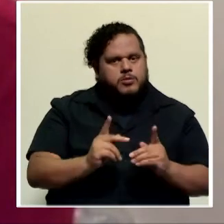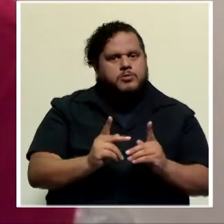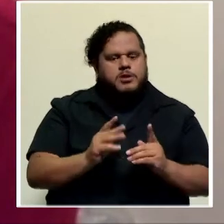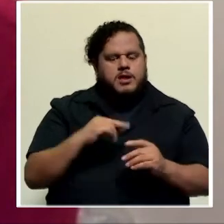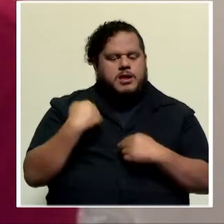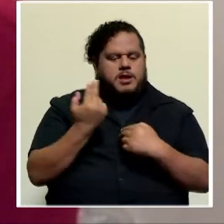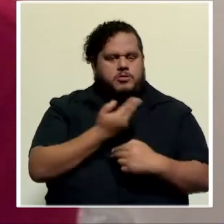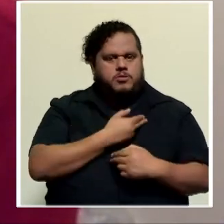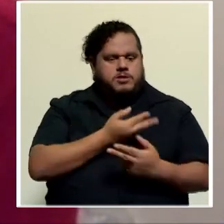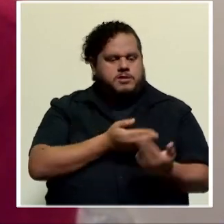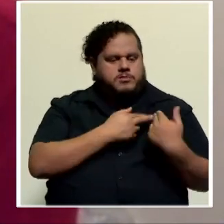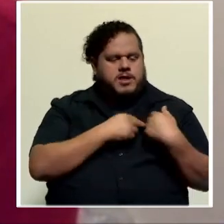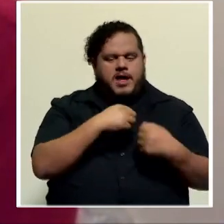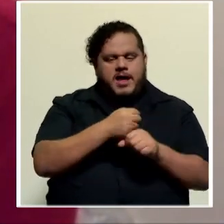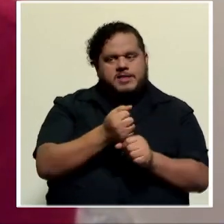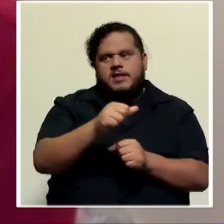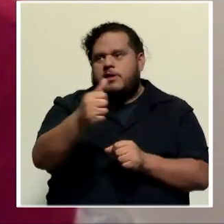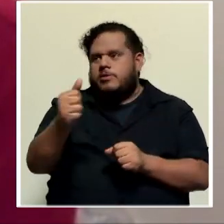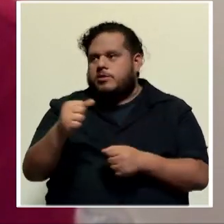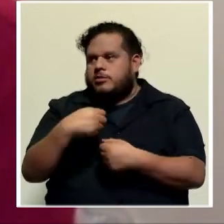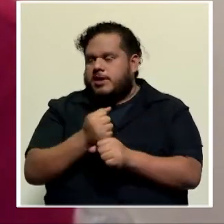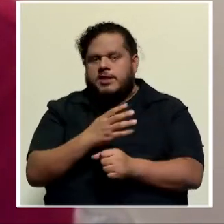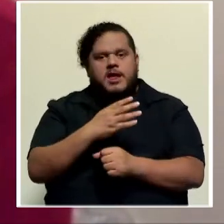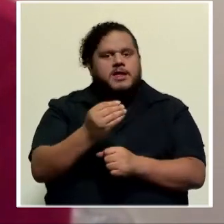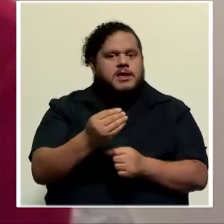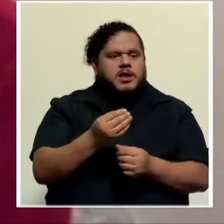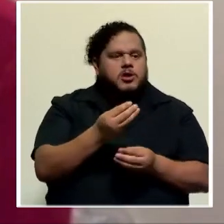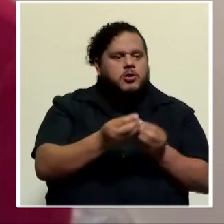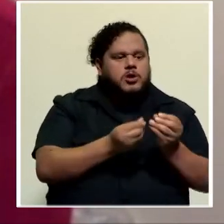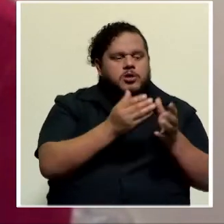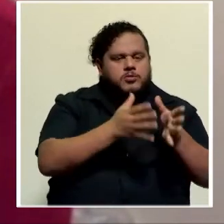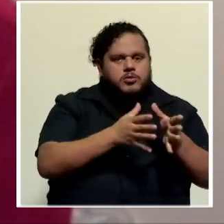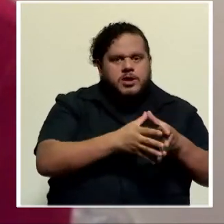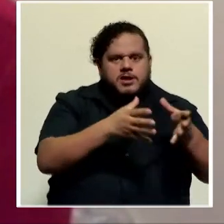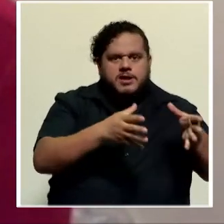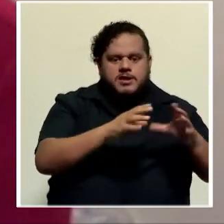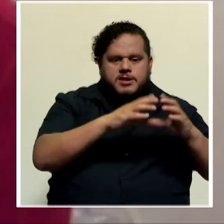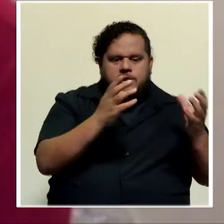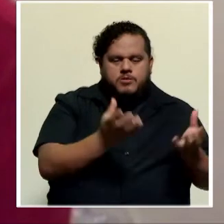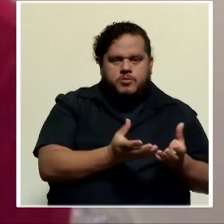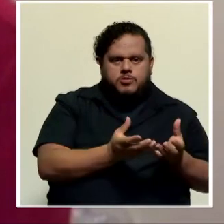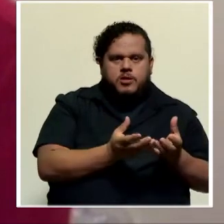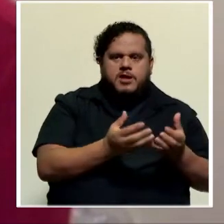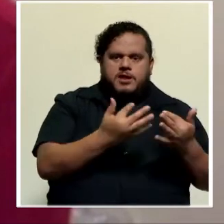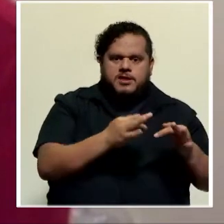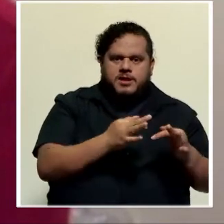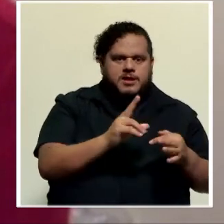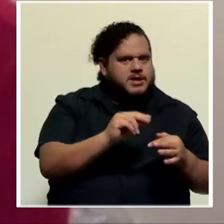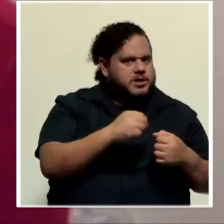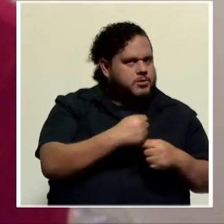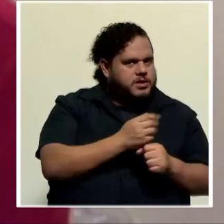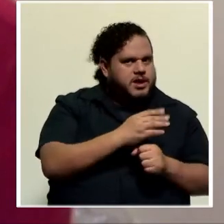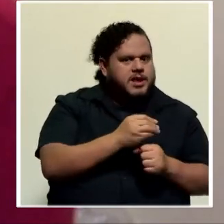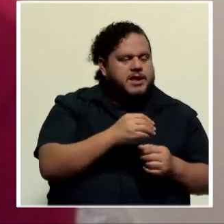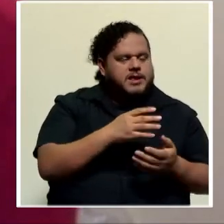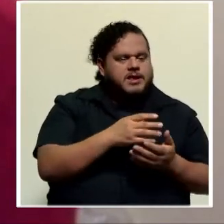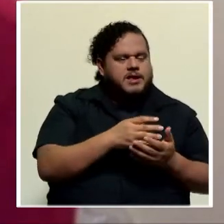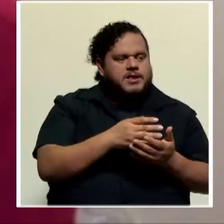responsabilidad. Hacer lo que los demás hacen y lo que los productores grandes del mundo más bien están tratando de no hacer y de